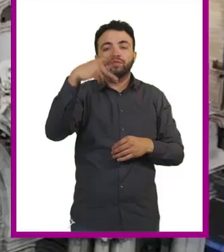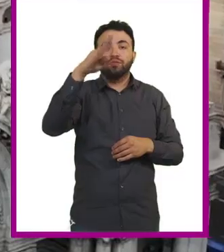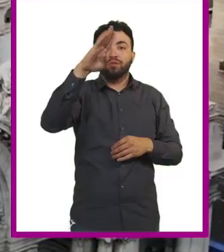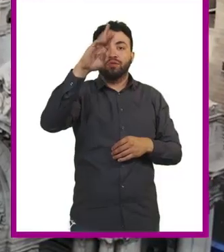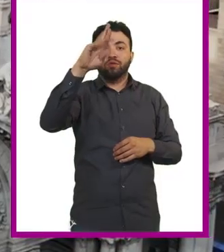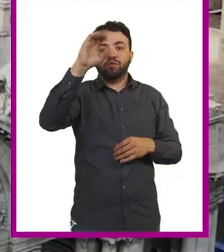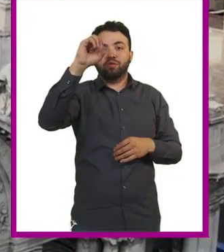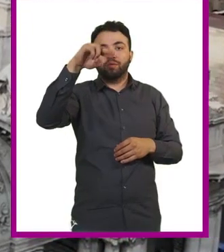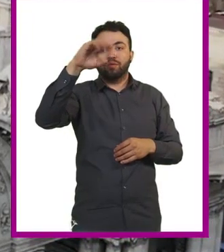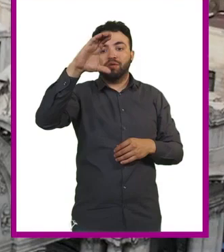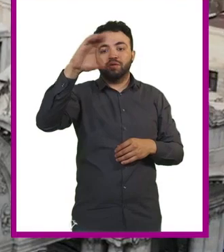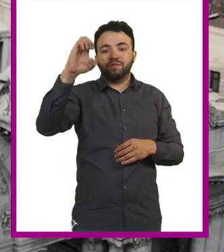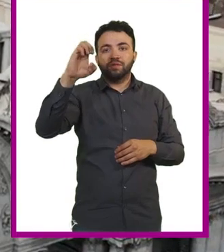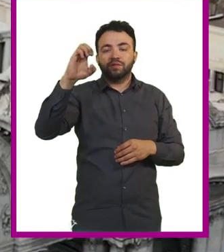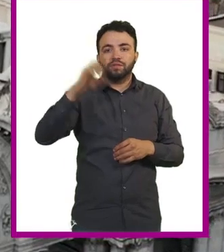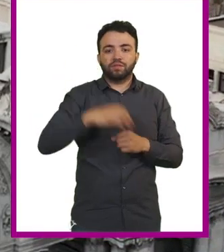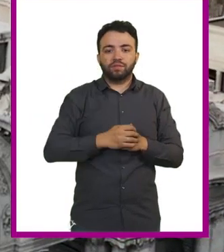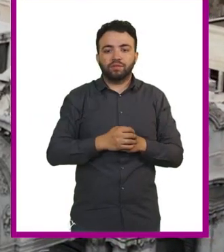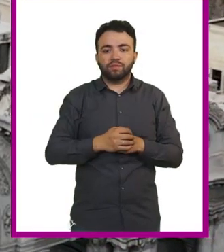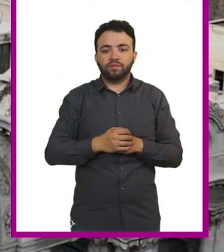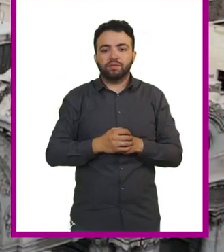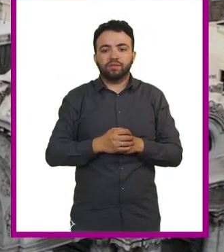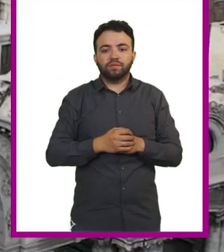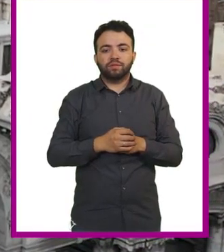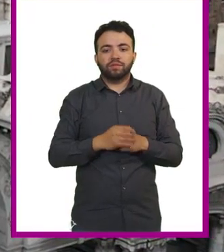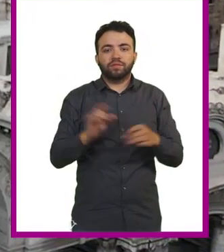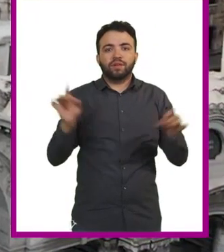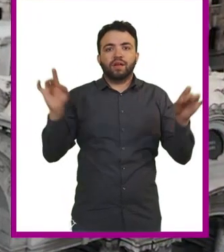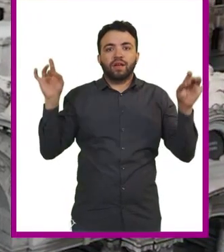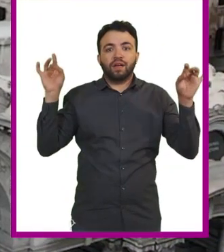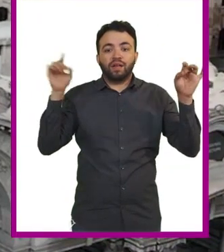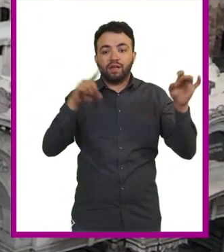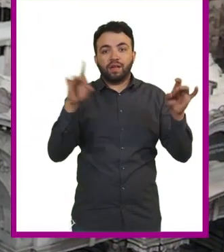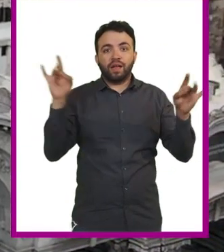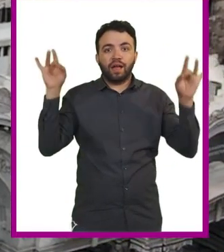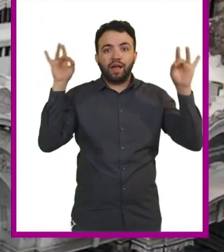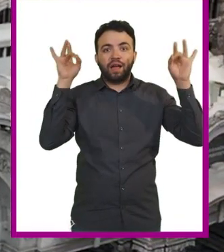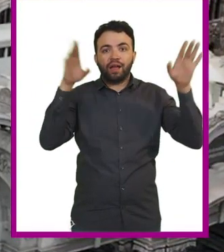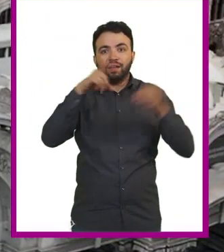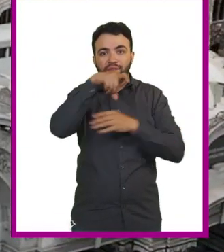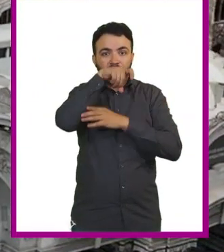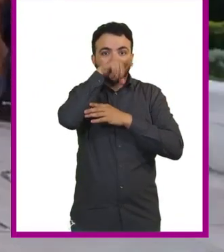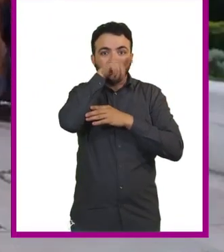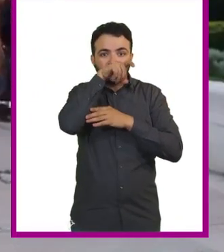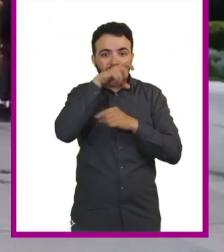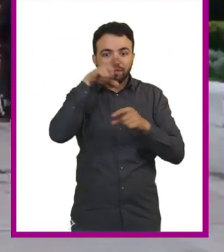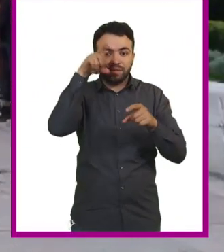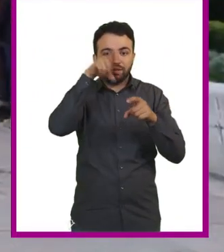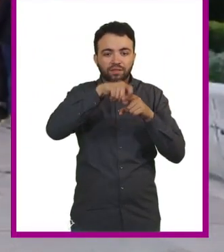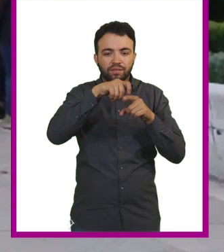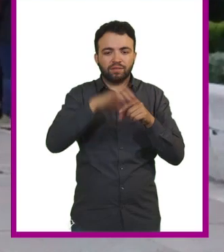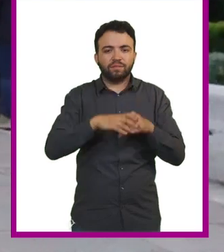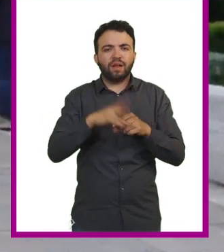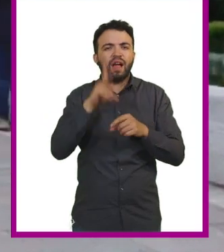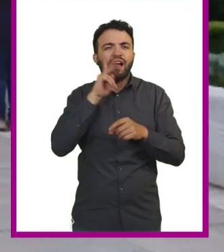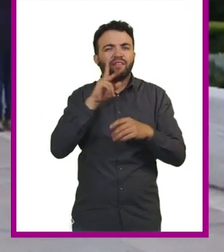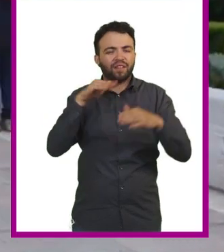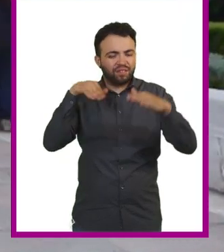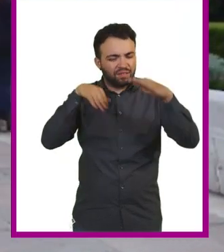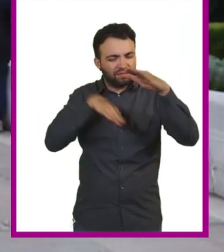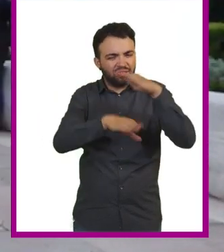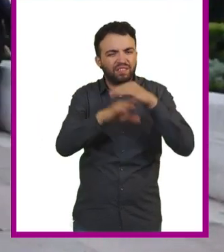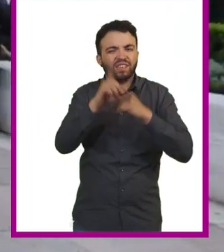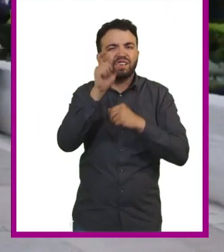Márosi. Y no podía faltar nuestro símbolo nacional coronándola, un águila devorando una serpiente. Entremos al edificio para